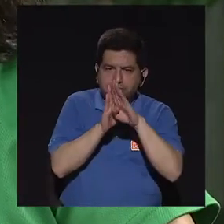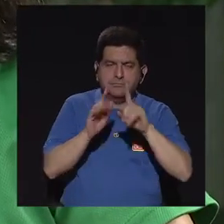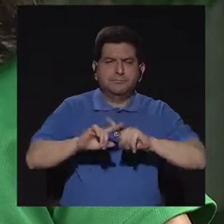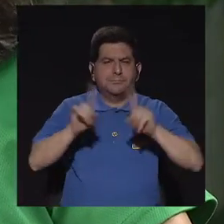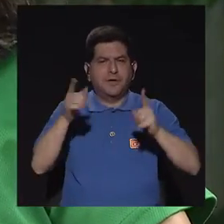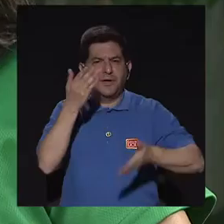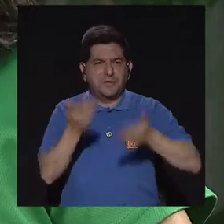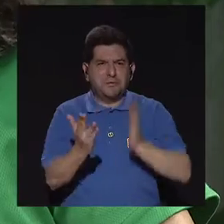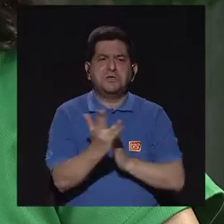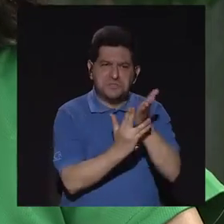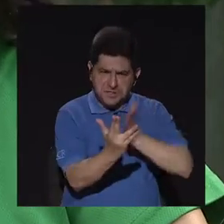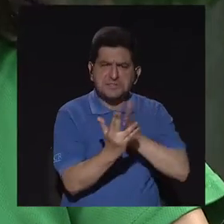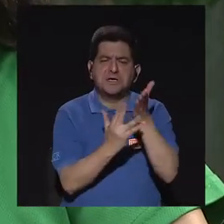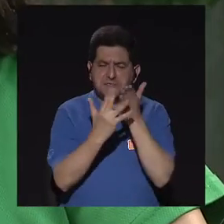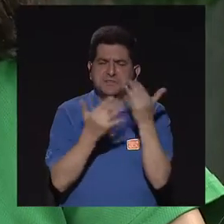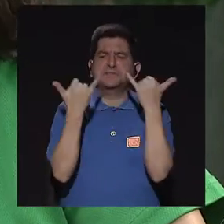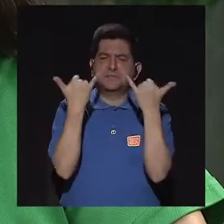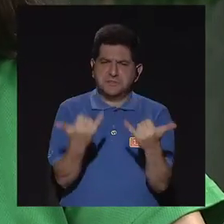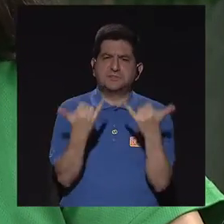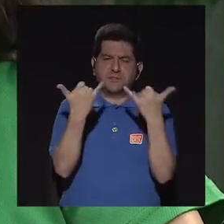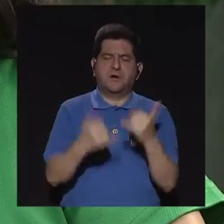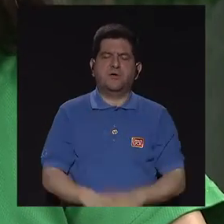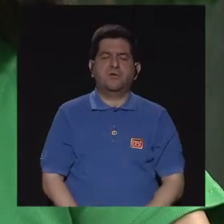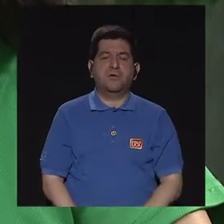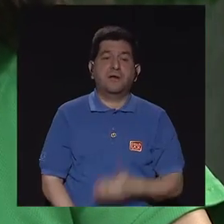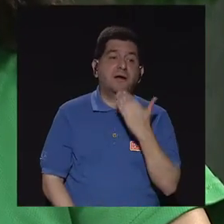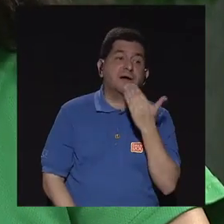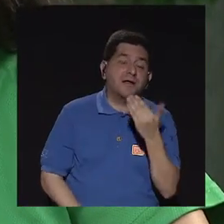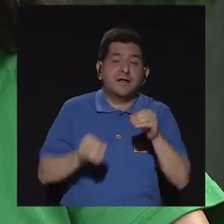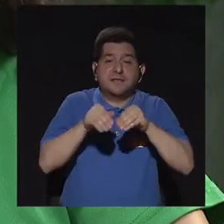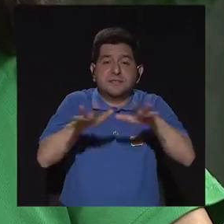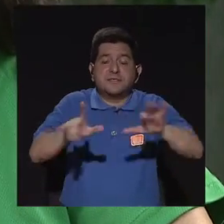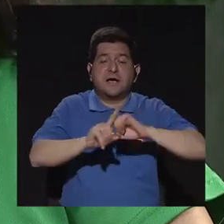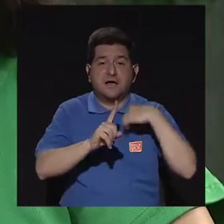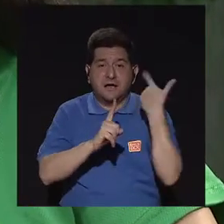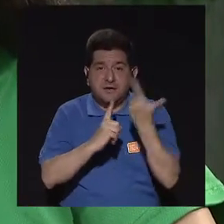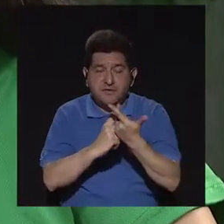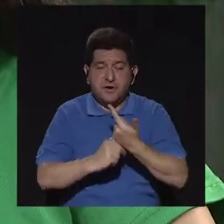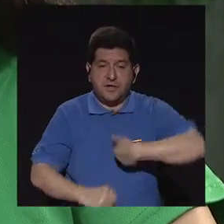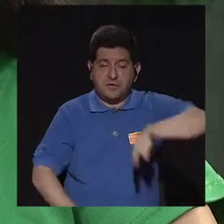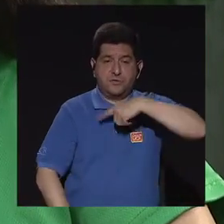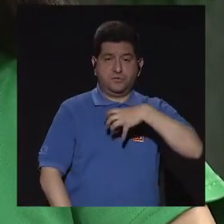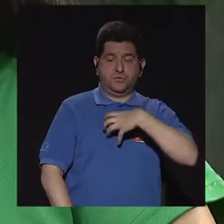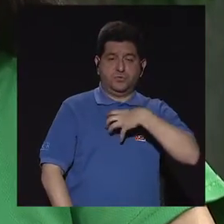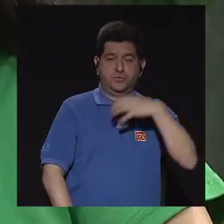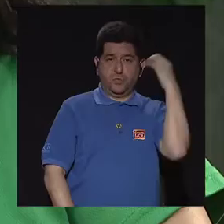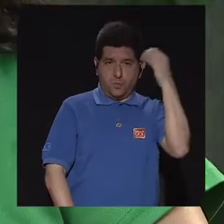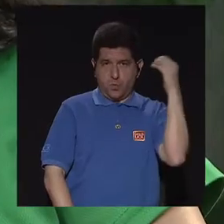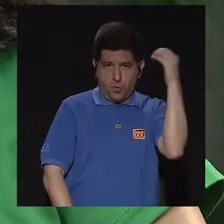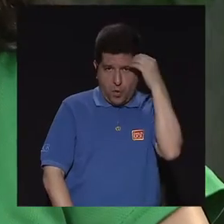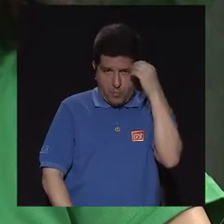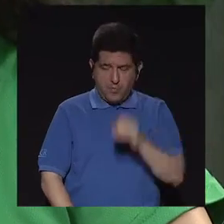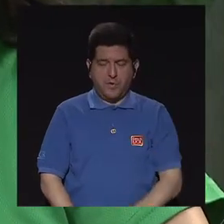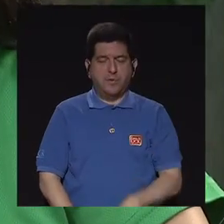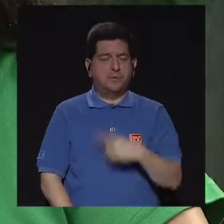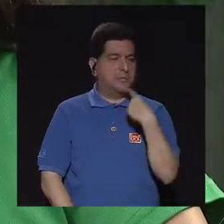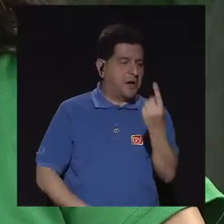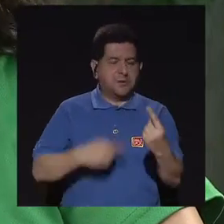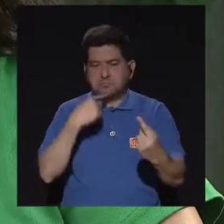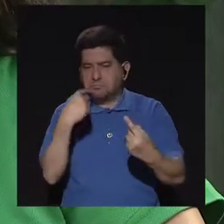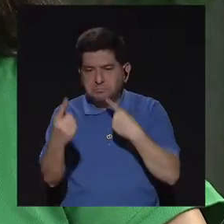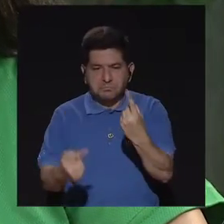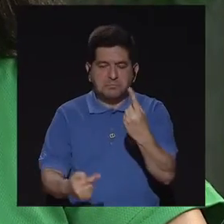creo yo que es un poco más accesible ahora, quizás por las redes sociales, que nos formemos nosotros nuestra propia opinión y